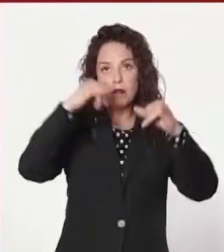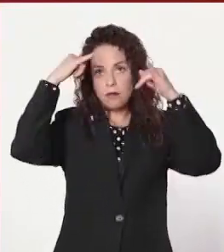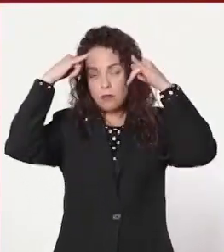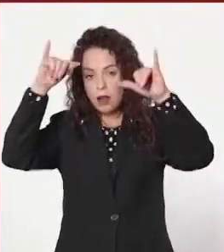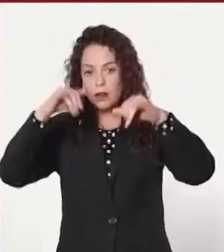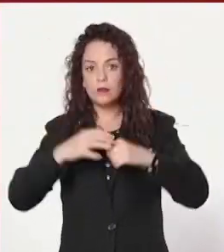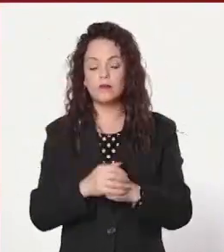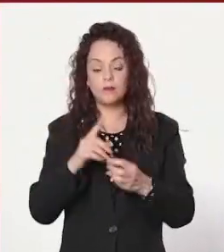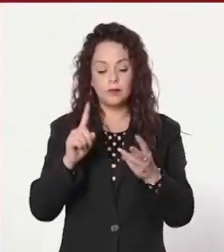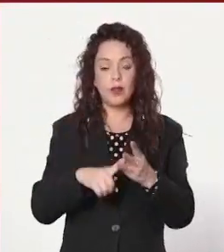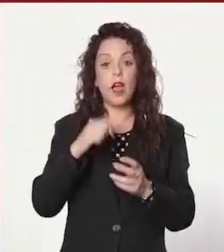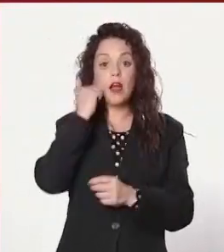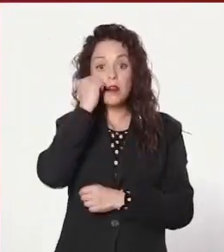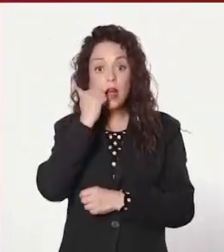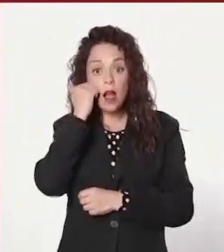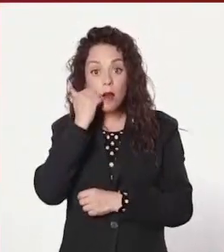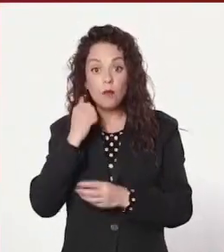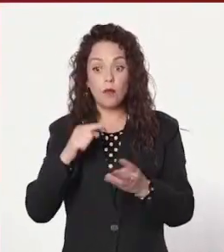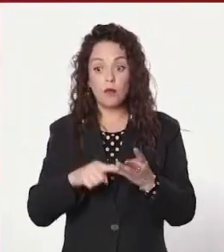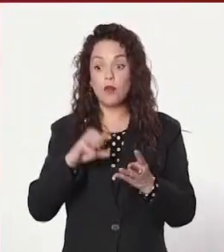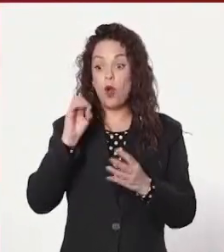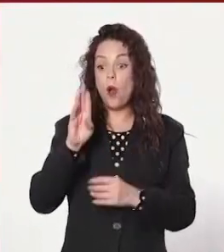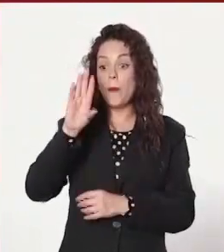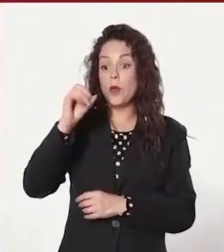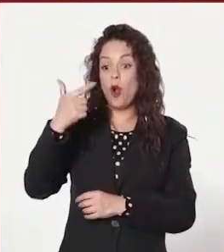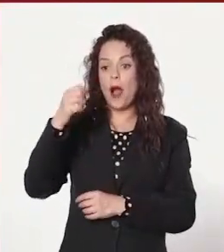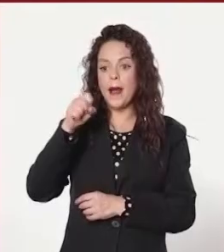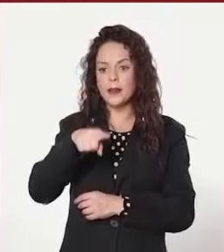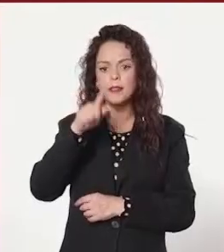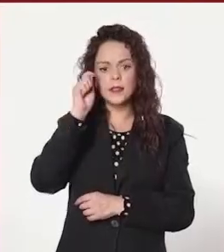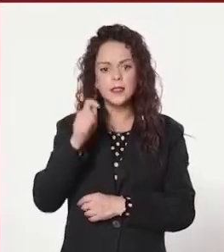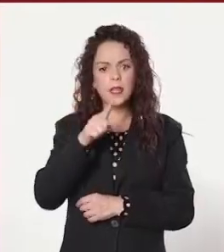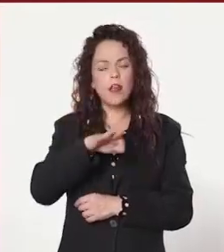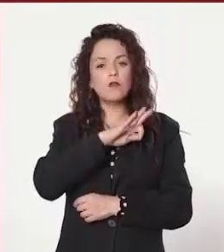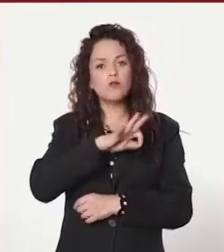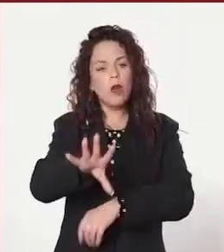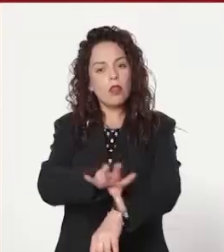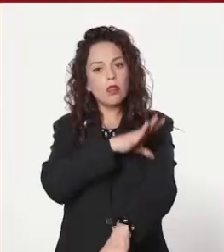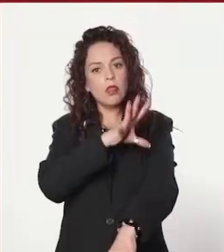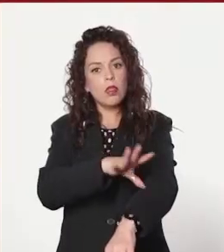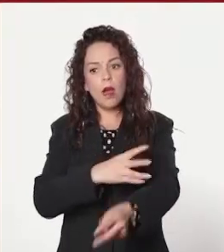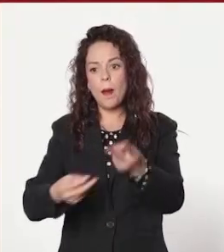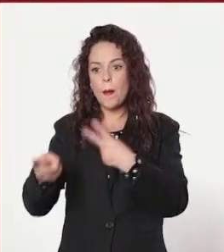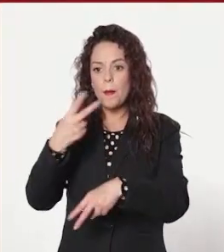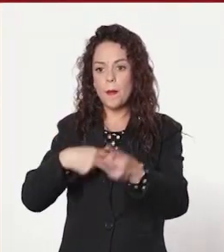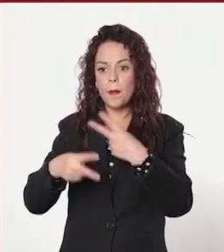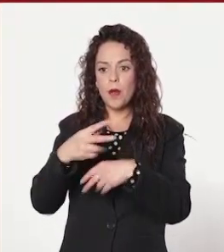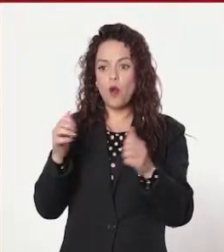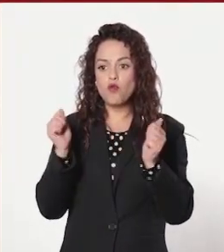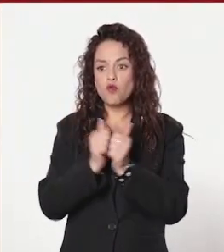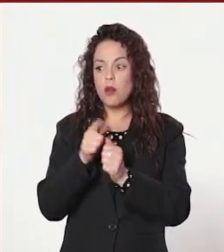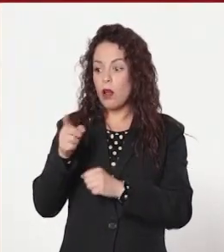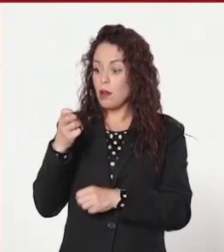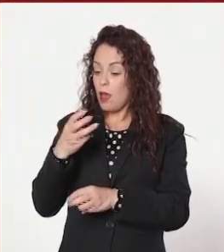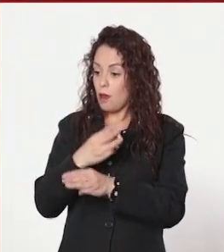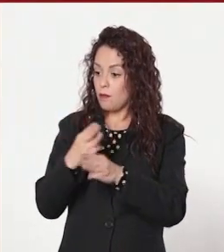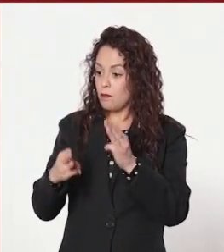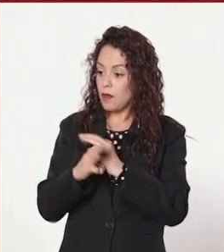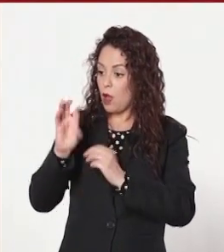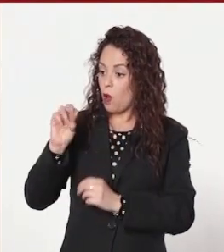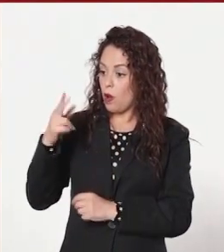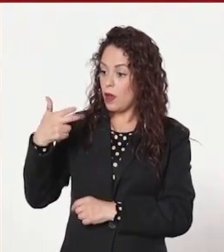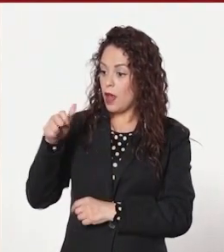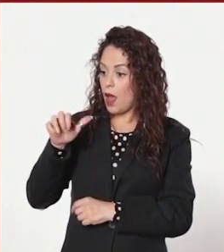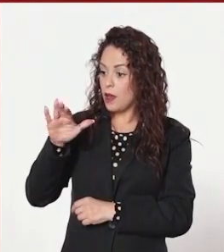jabones y hasta en biogás, un combustible capaz de generar energía eléctrica a partir de materia orgánica en